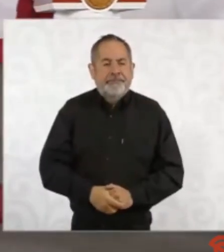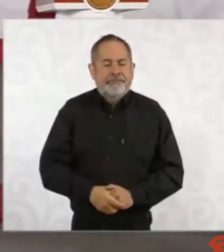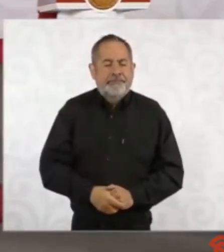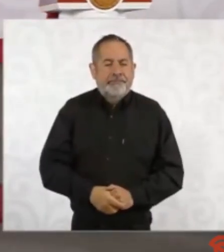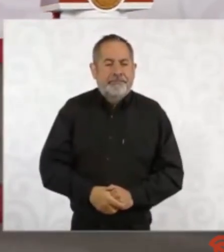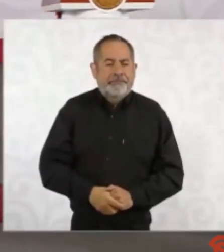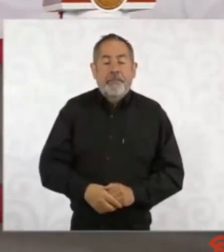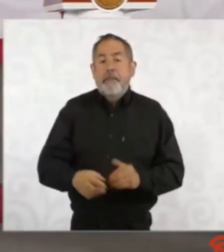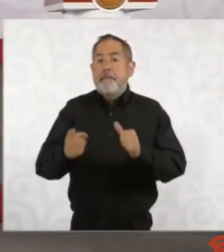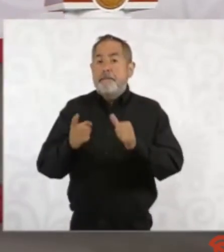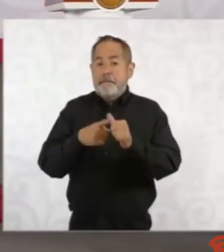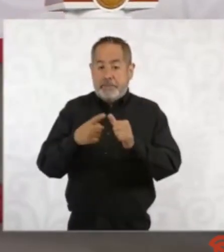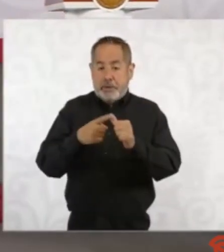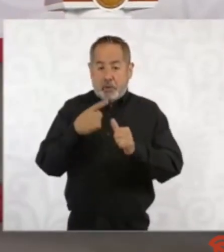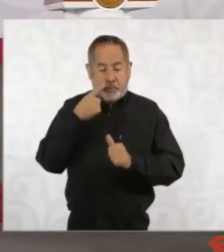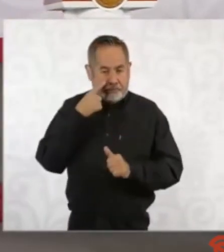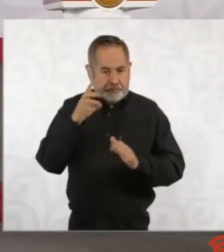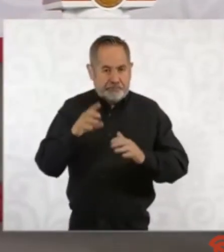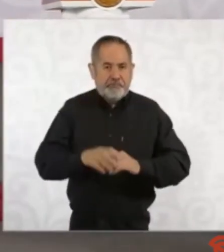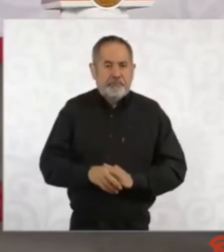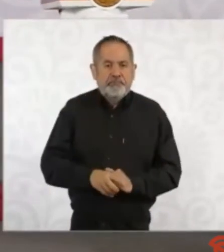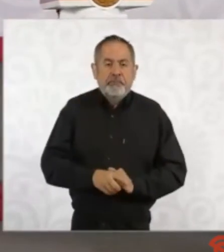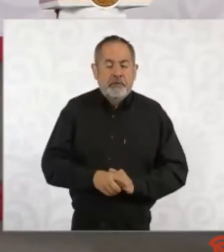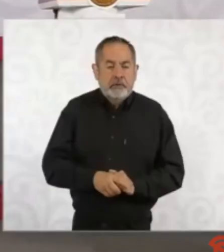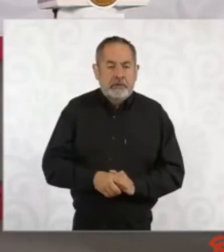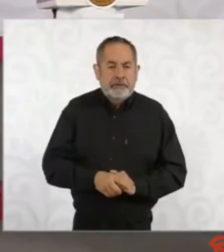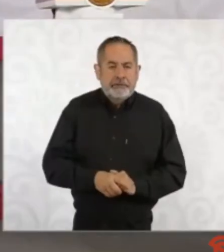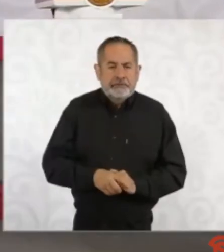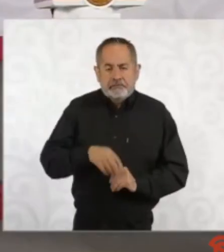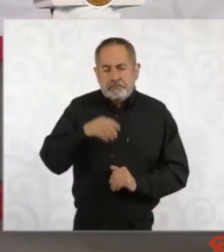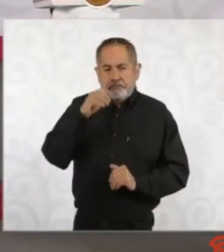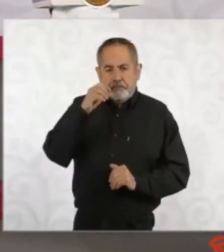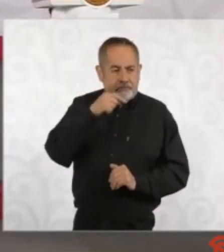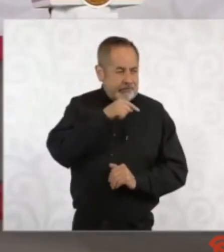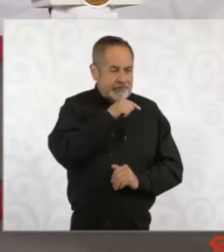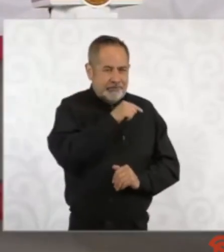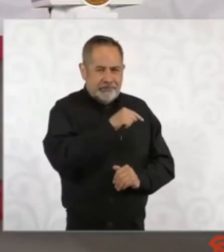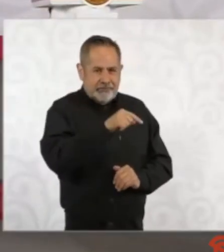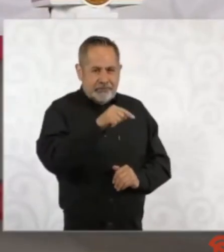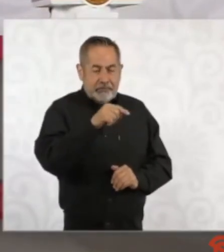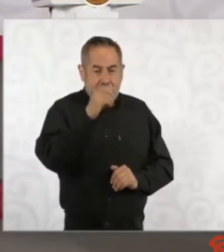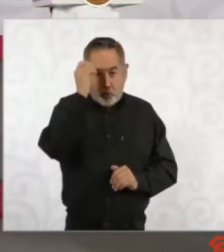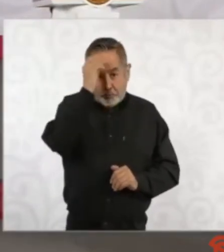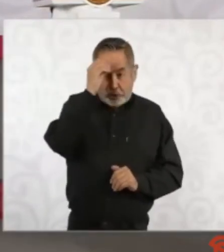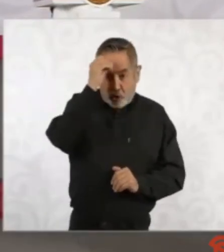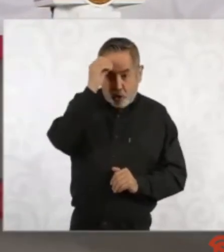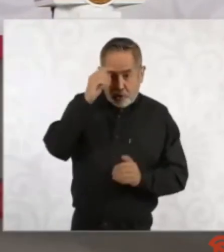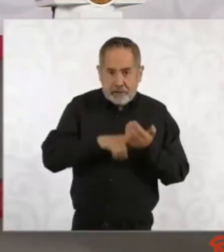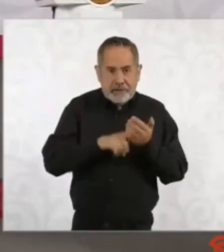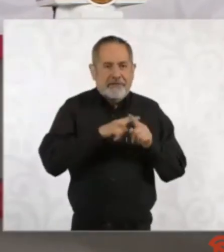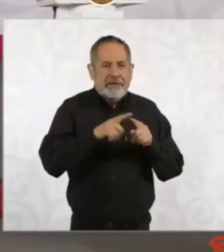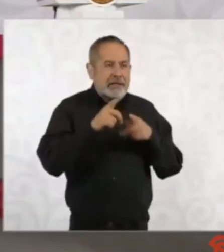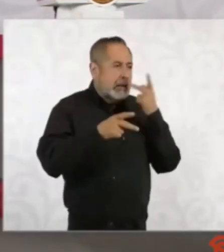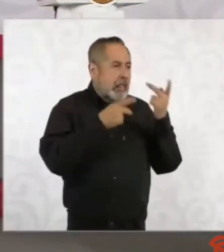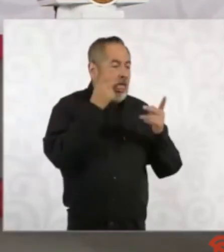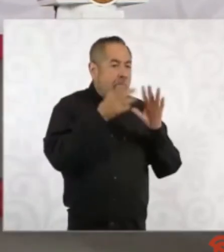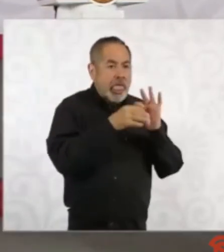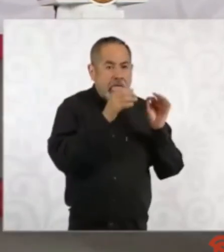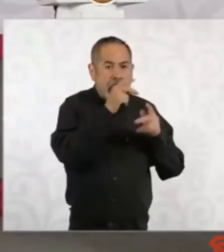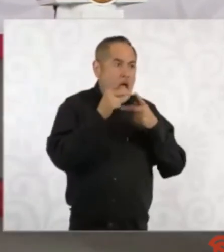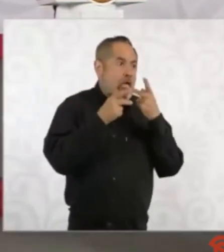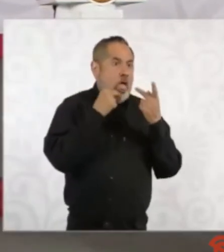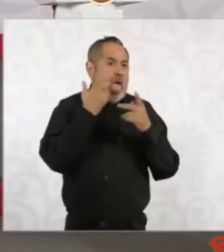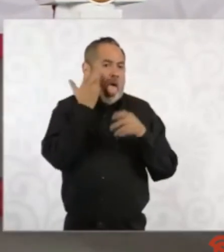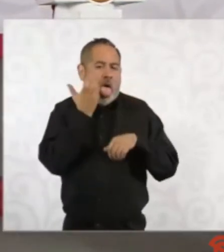Primero, retomar algunas de las opiniones que se han venido estableciendo en varios medios de comunicación para